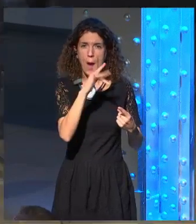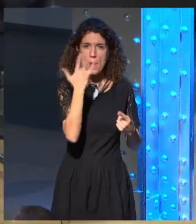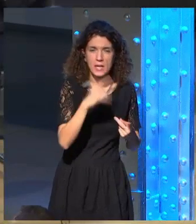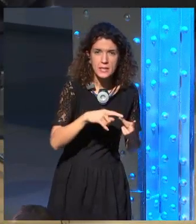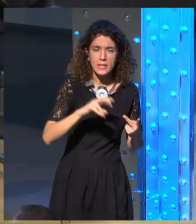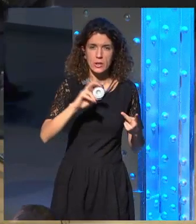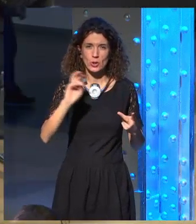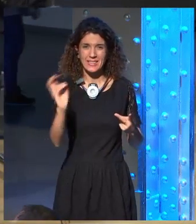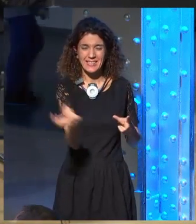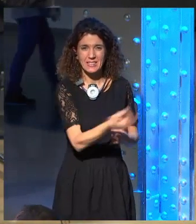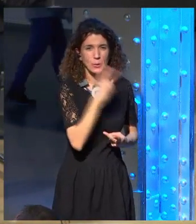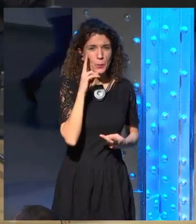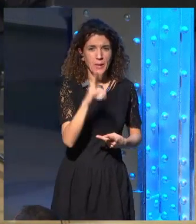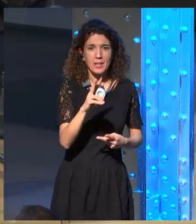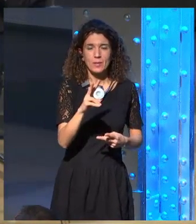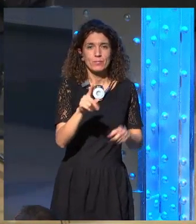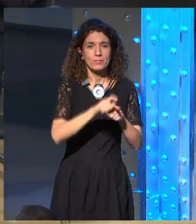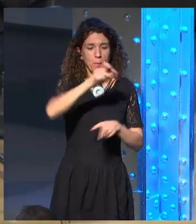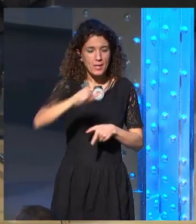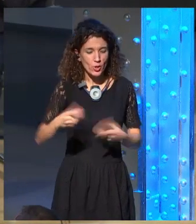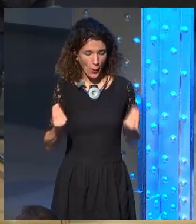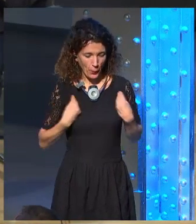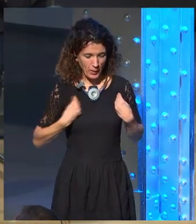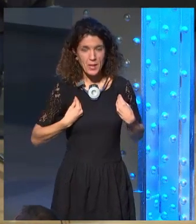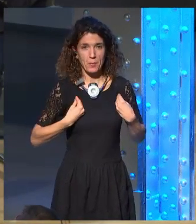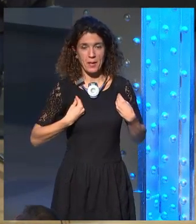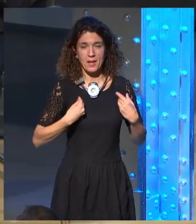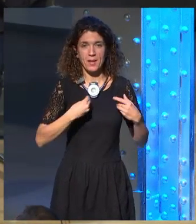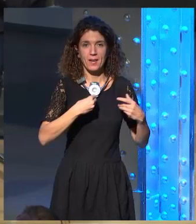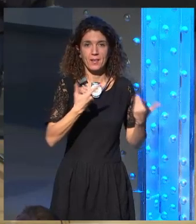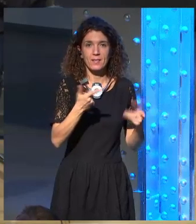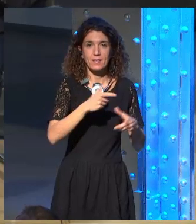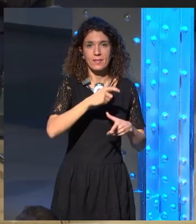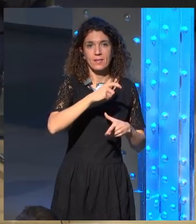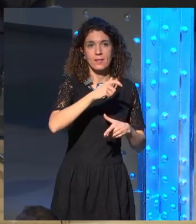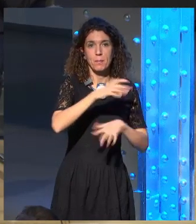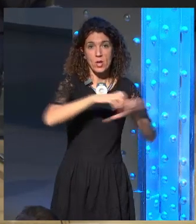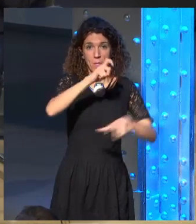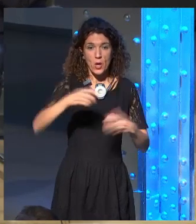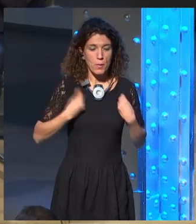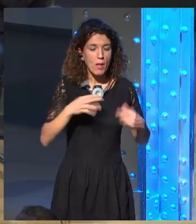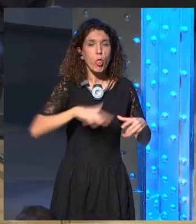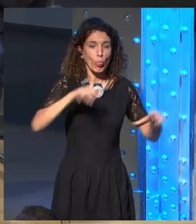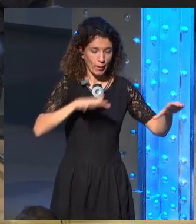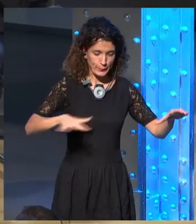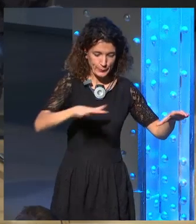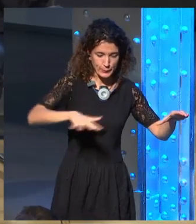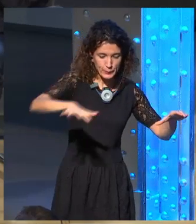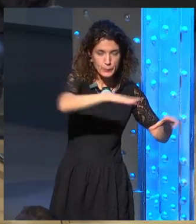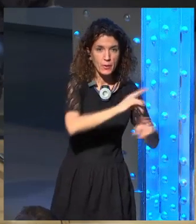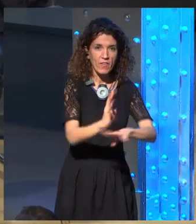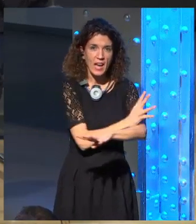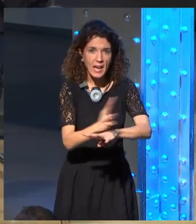amarillas, se ve donde la gente vive, la mayor parte de donde vive la mayor parte de la gente, se ve vegetación, se ve